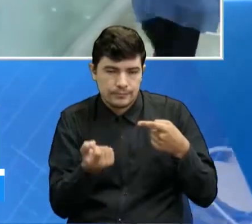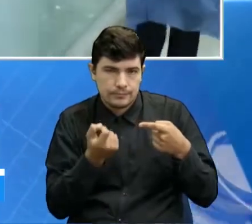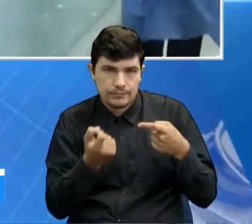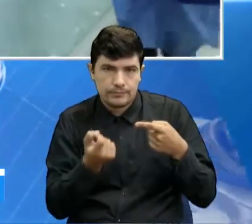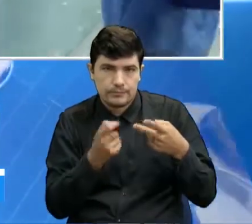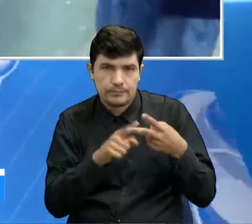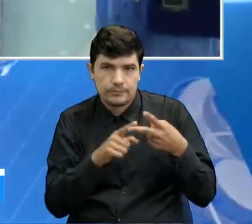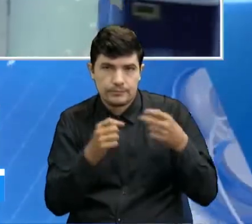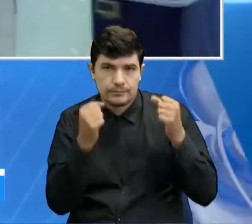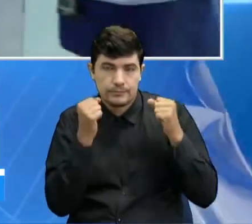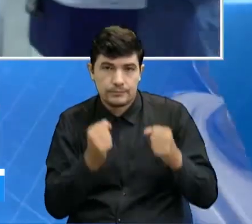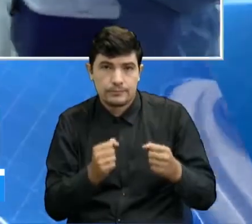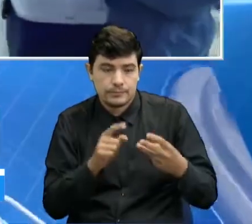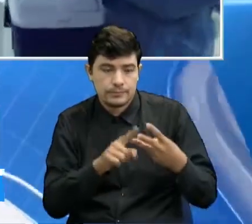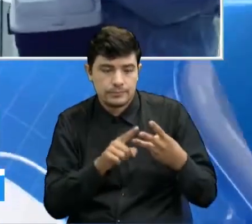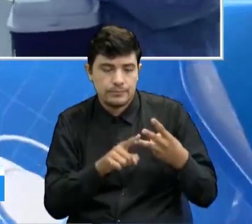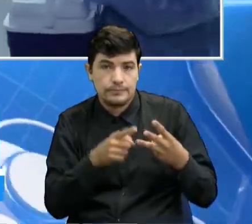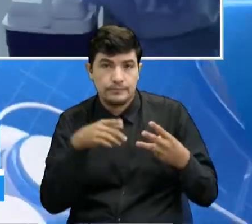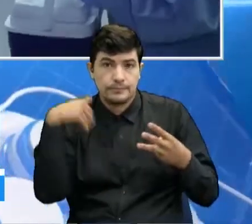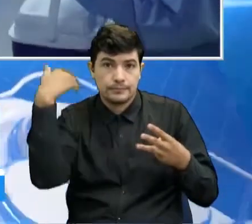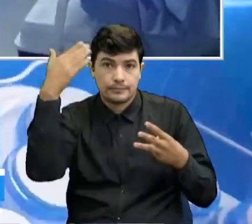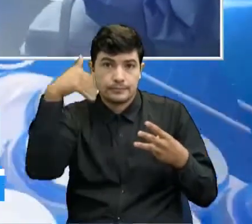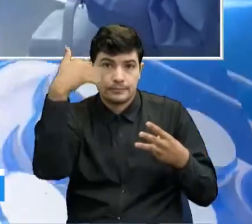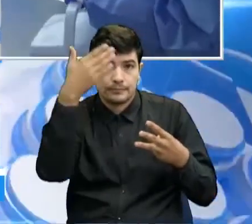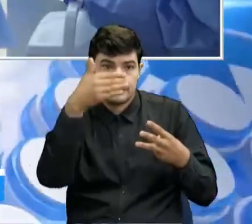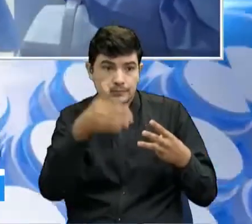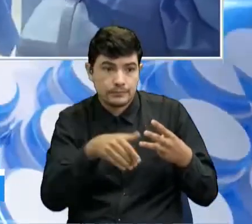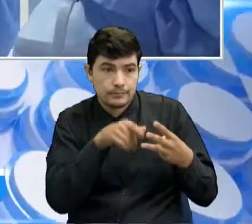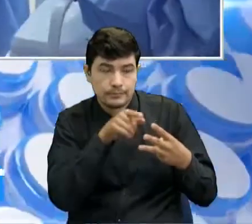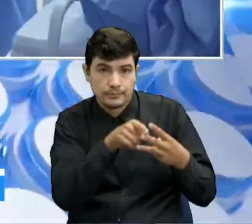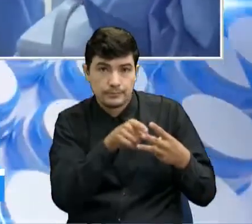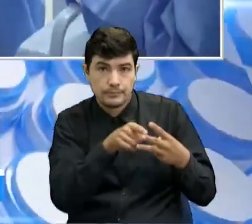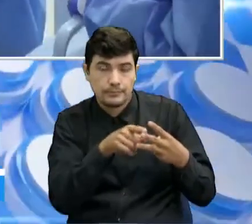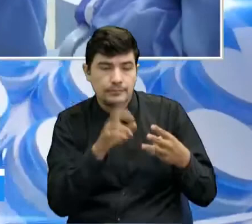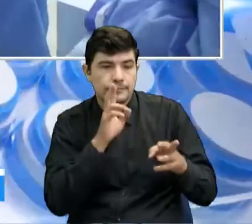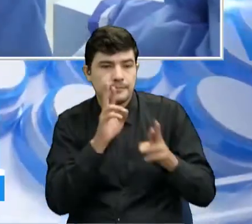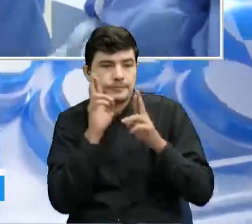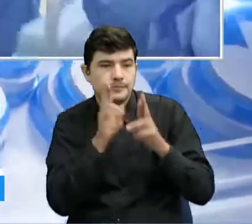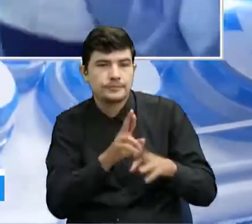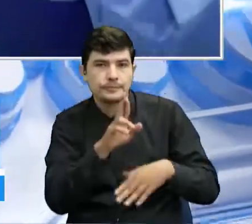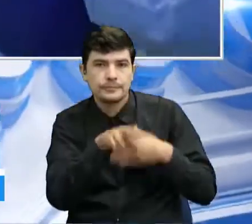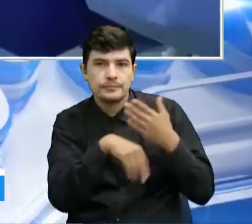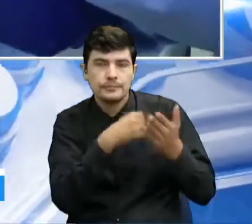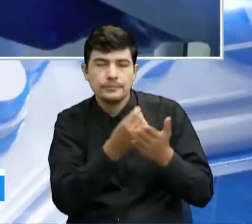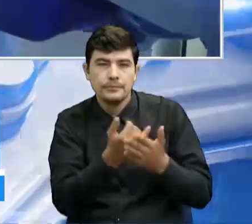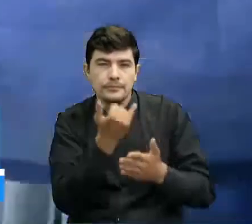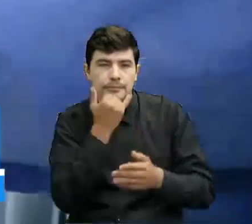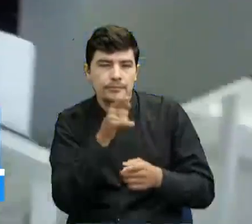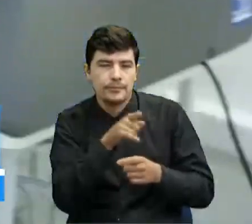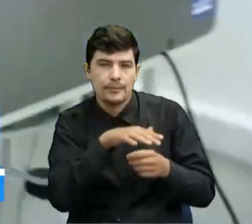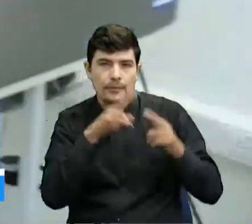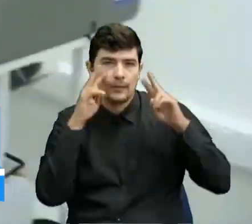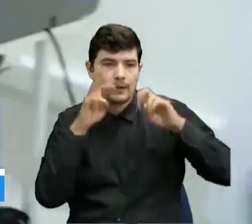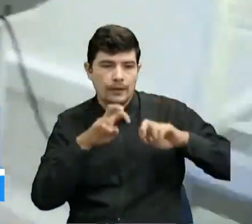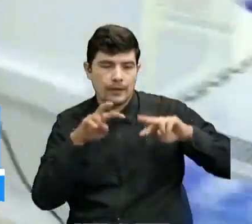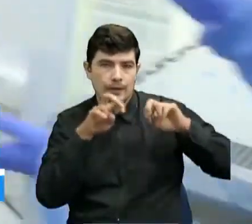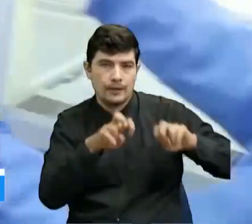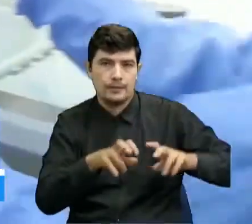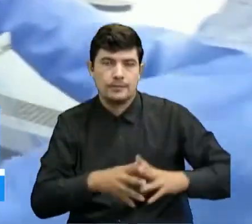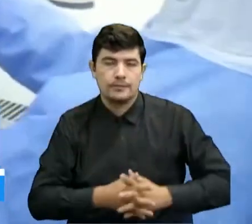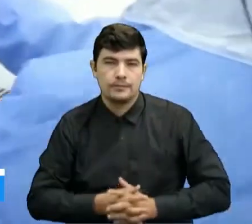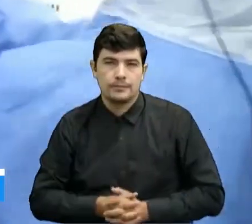Salud, y posteriormente dar el parte oficial